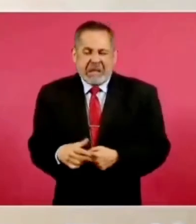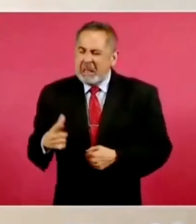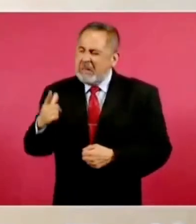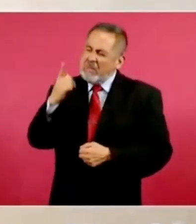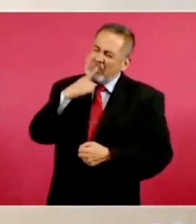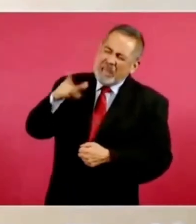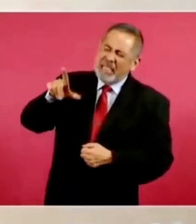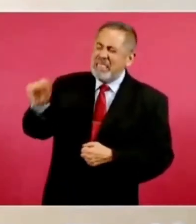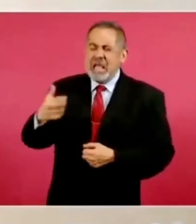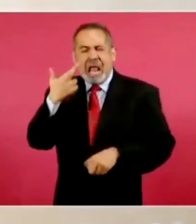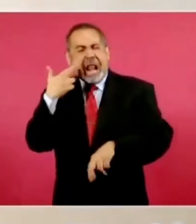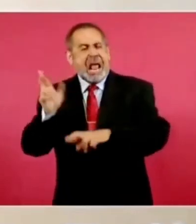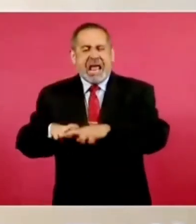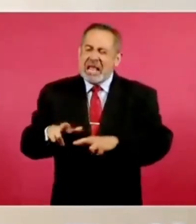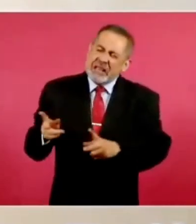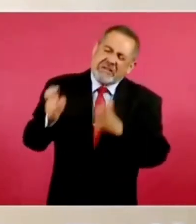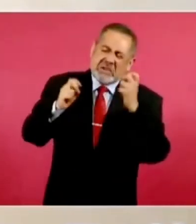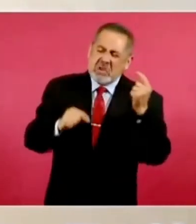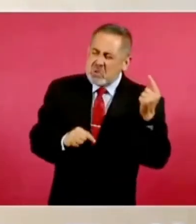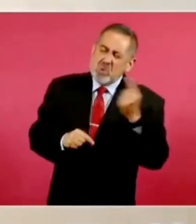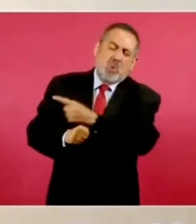malditísimo ladrón,